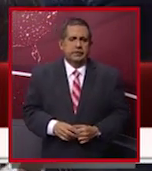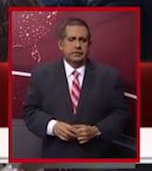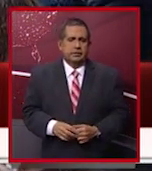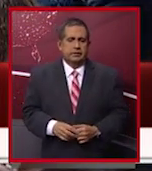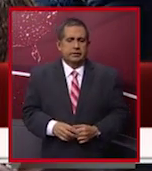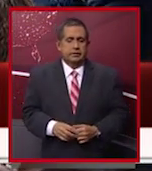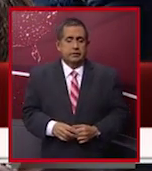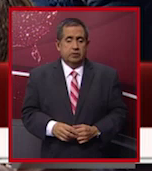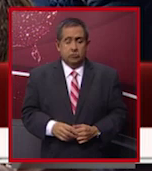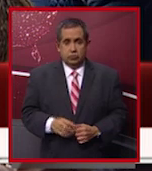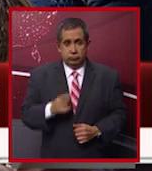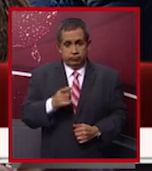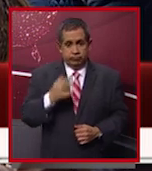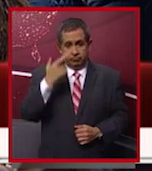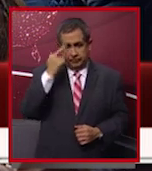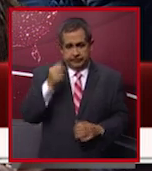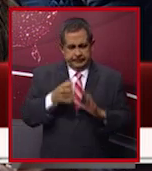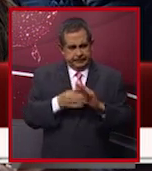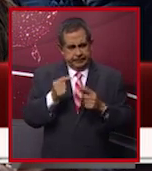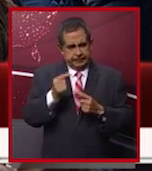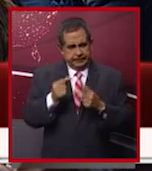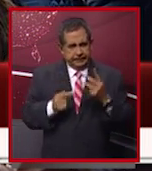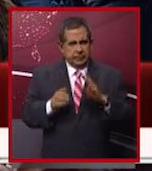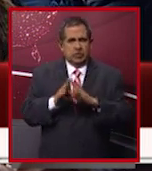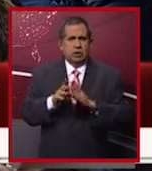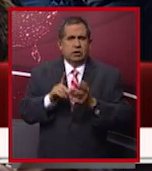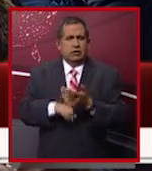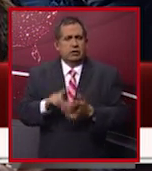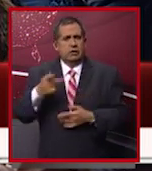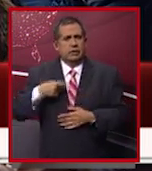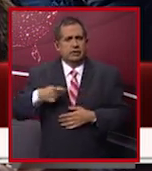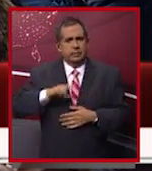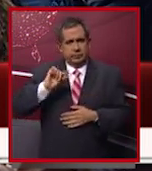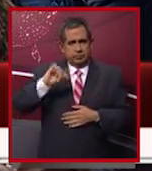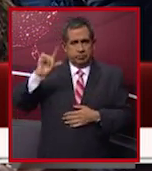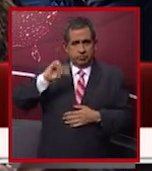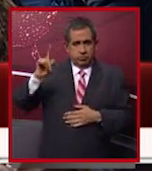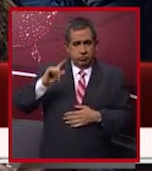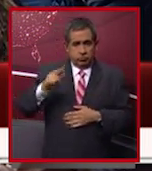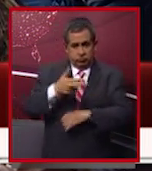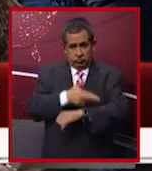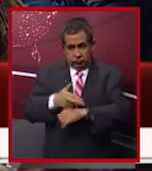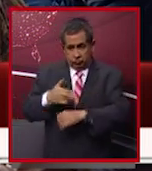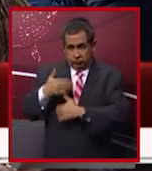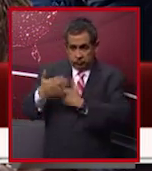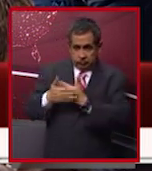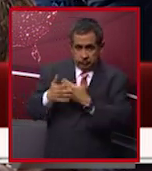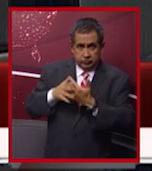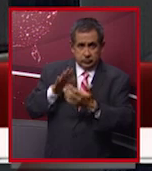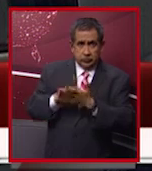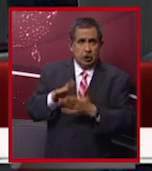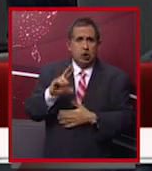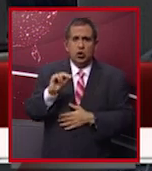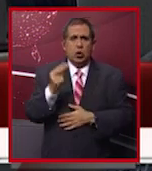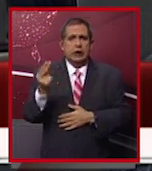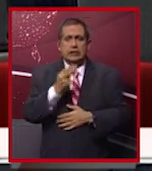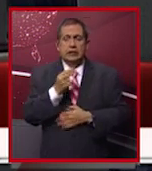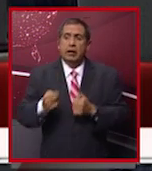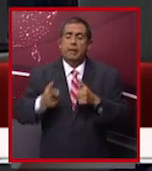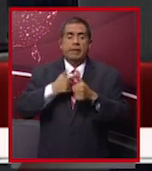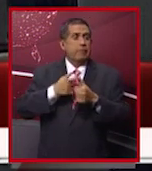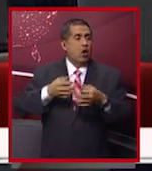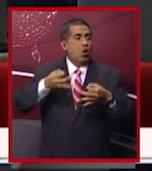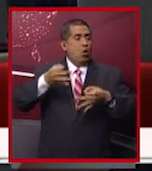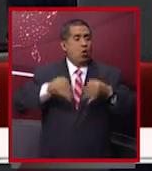Bueno, ante este argumento se explicó que el funcionario público que está sujeto a proceso penal no requerirá declaratoria de procedencia